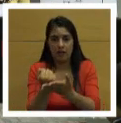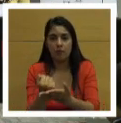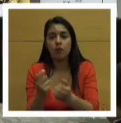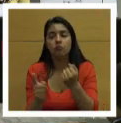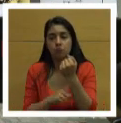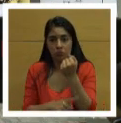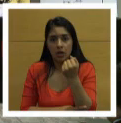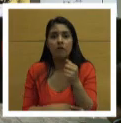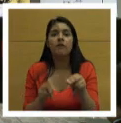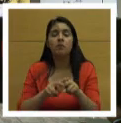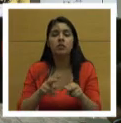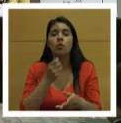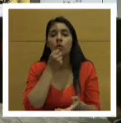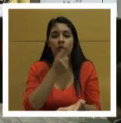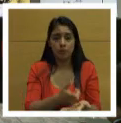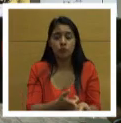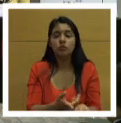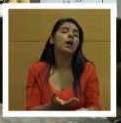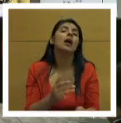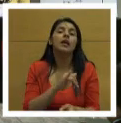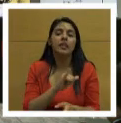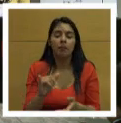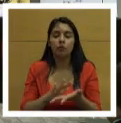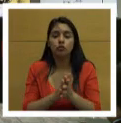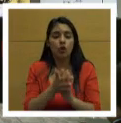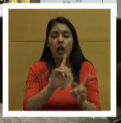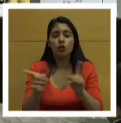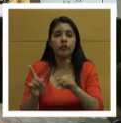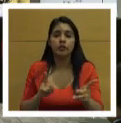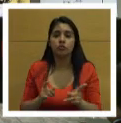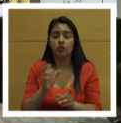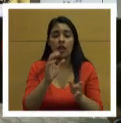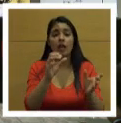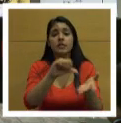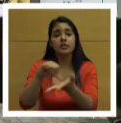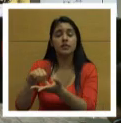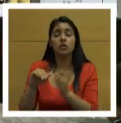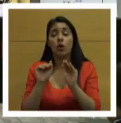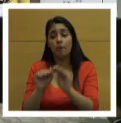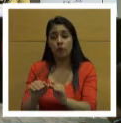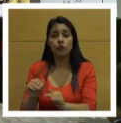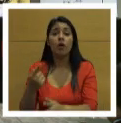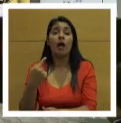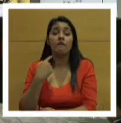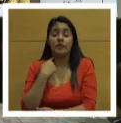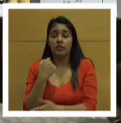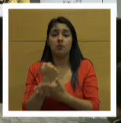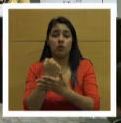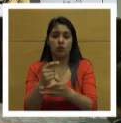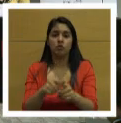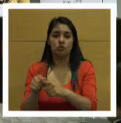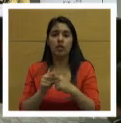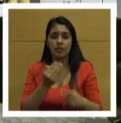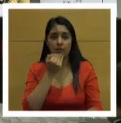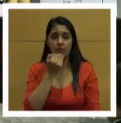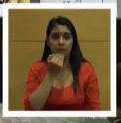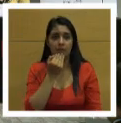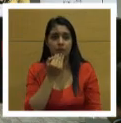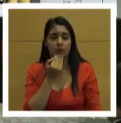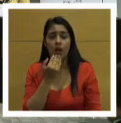además, obviamente, vamos a hacer las coordinaciones con los centros de apoyo a víctimas y ayudas sociales también. debe señalarse que